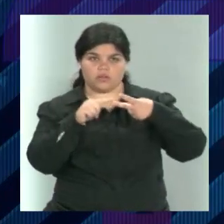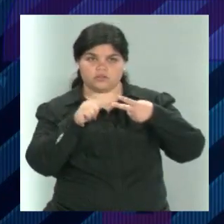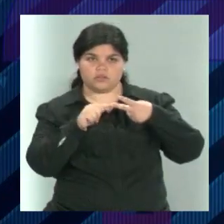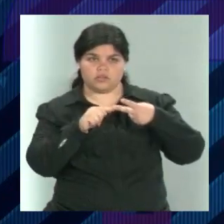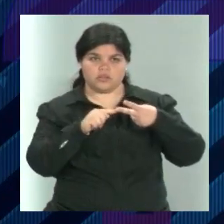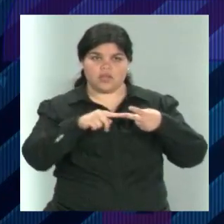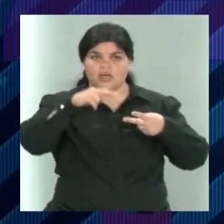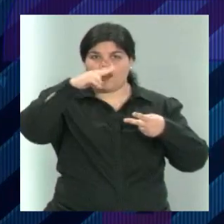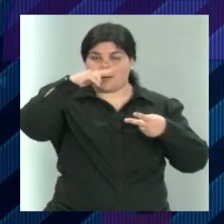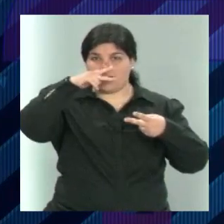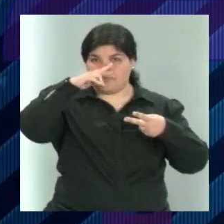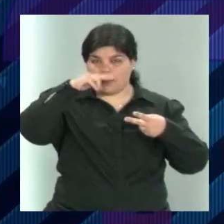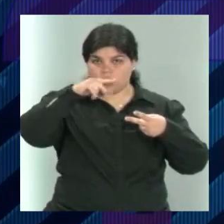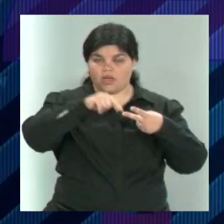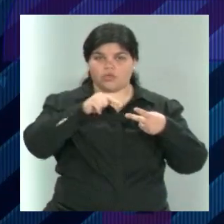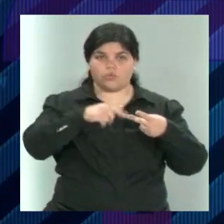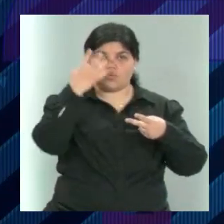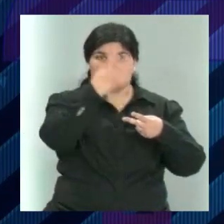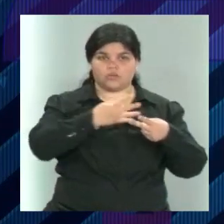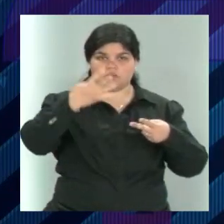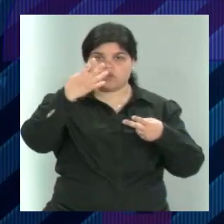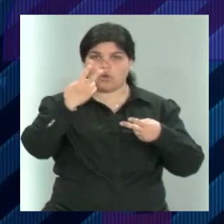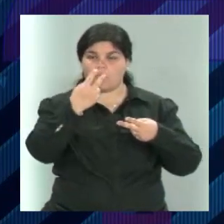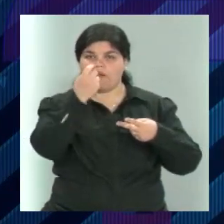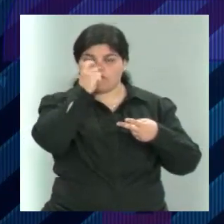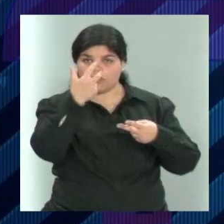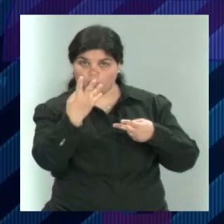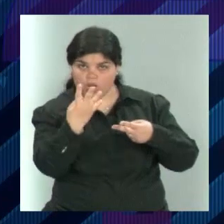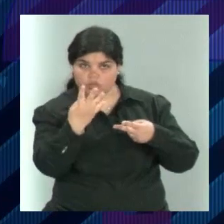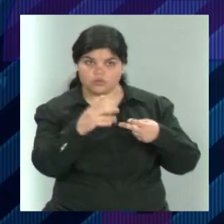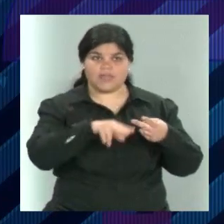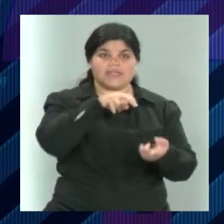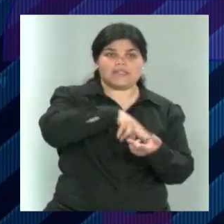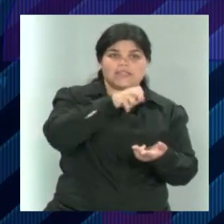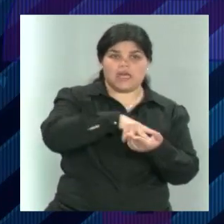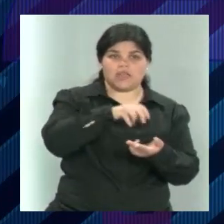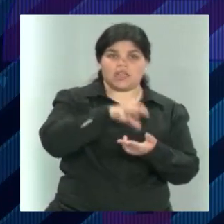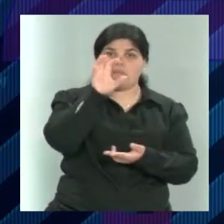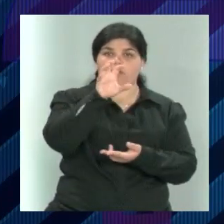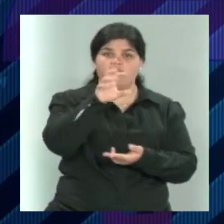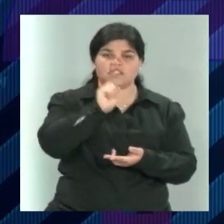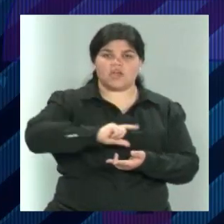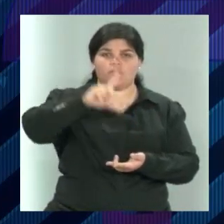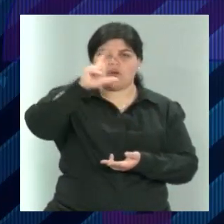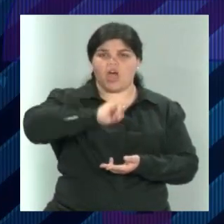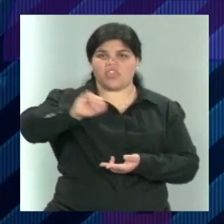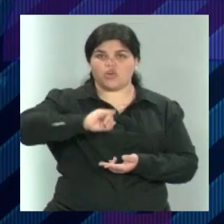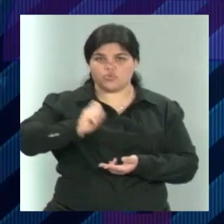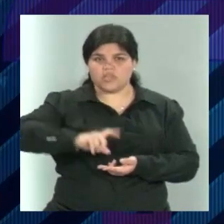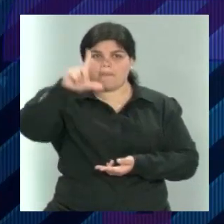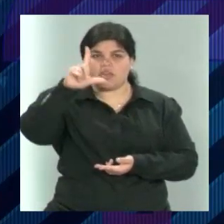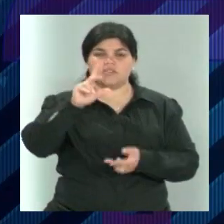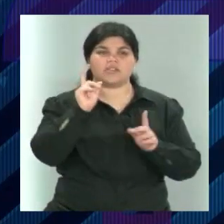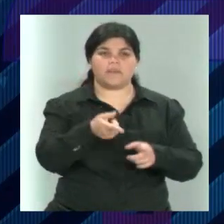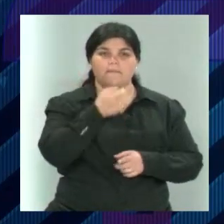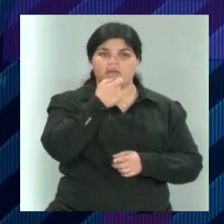recibió 424 denuncias a través de la línea 145. Salta es la provincia en la que más aumentaron las denuncias y Mendoza en esos